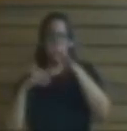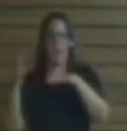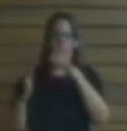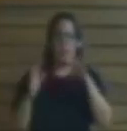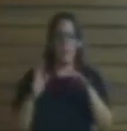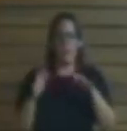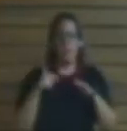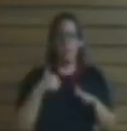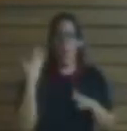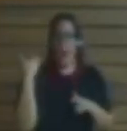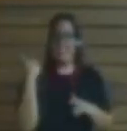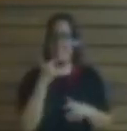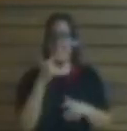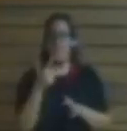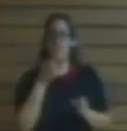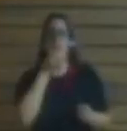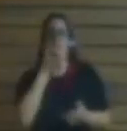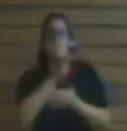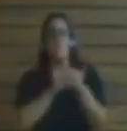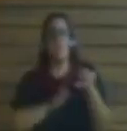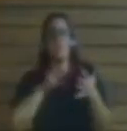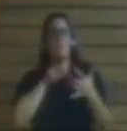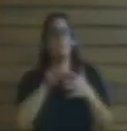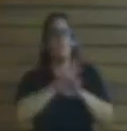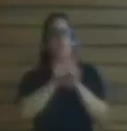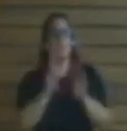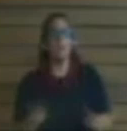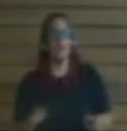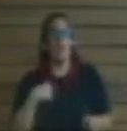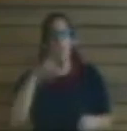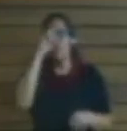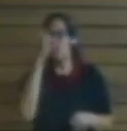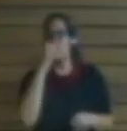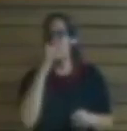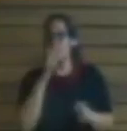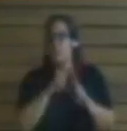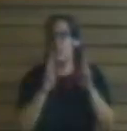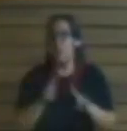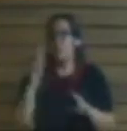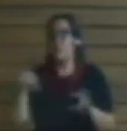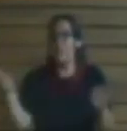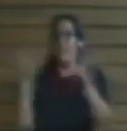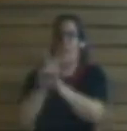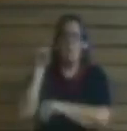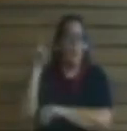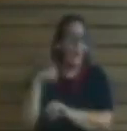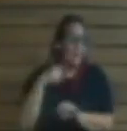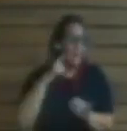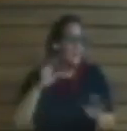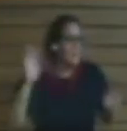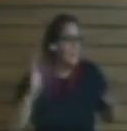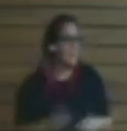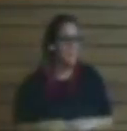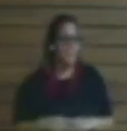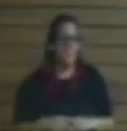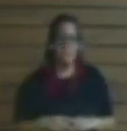antes es el informe de Transparencia Internacional. No sé, igual el informe de Transparencia Internacional también está equivocado. Pues no lo sé. Y